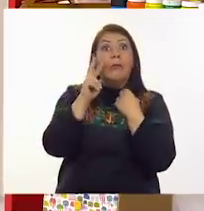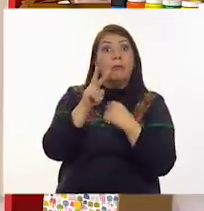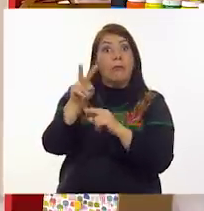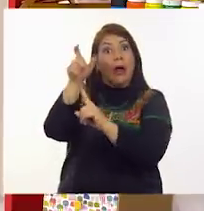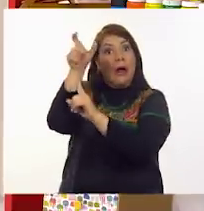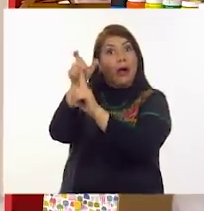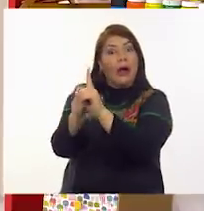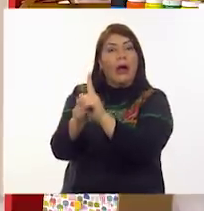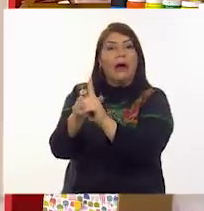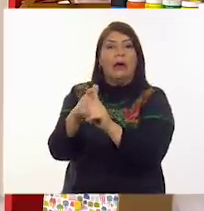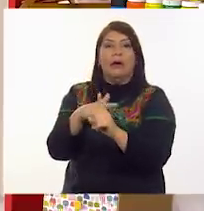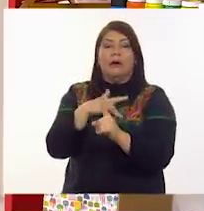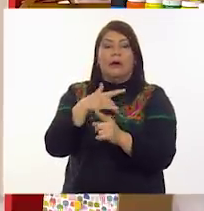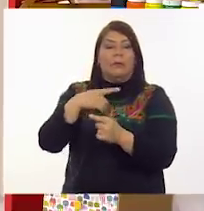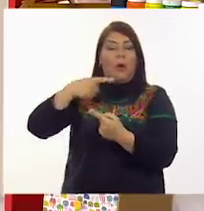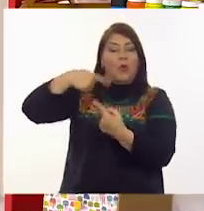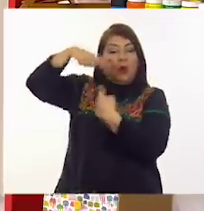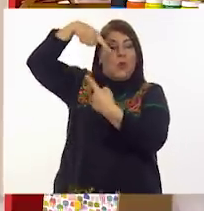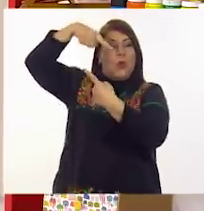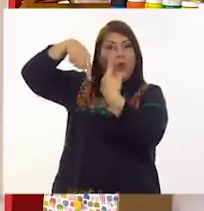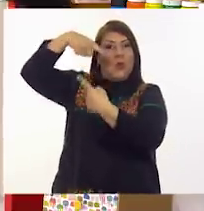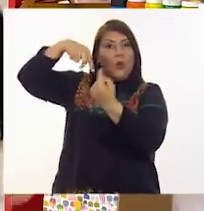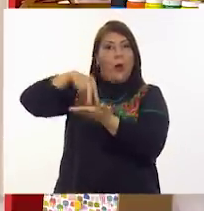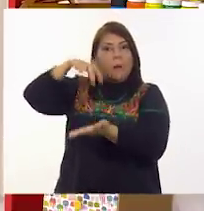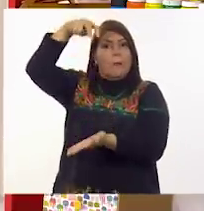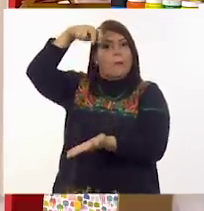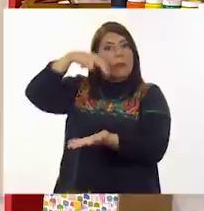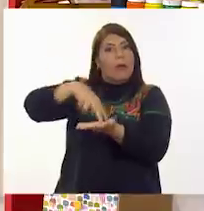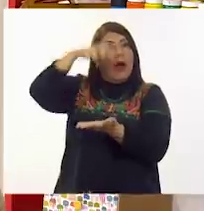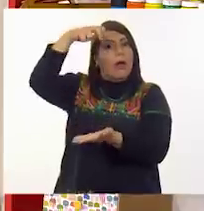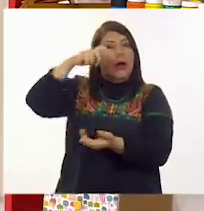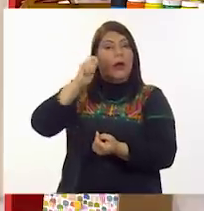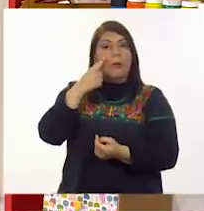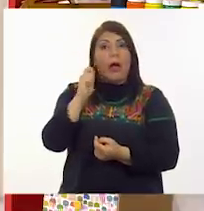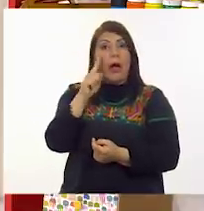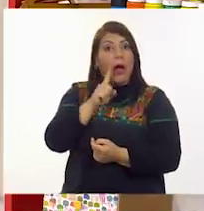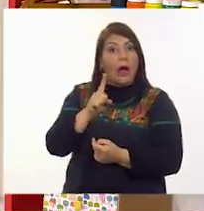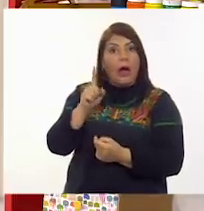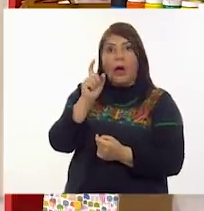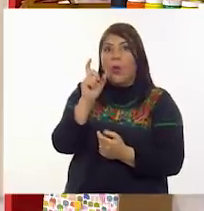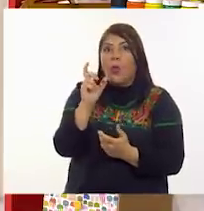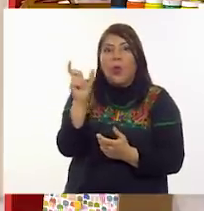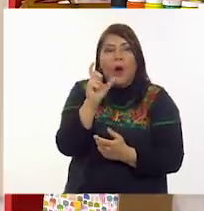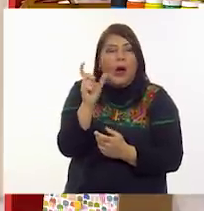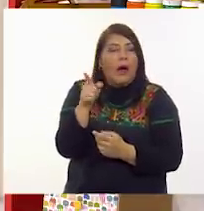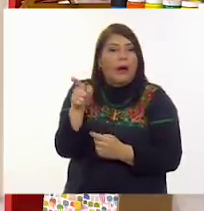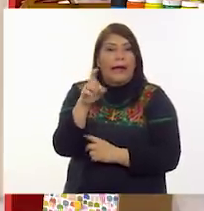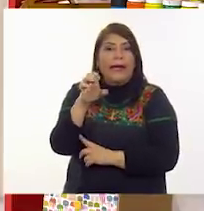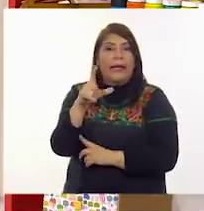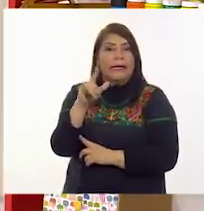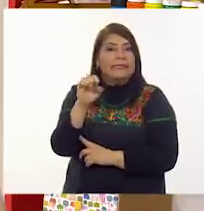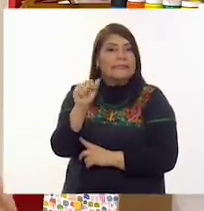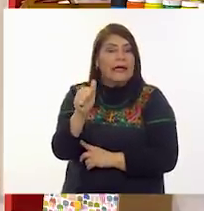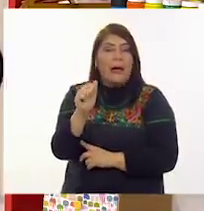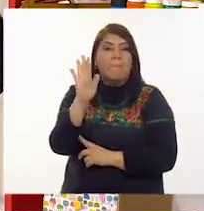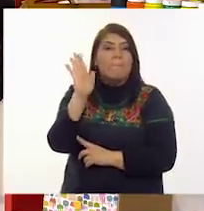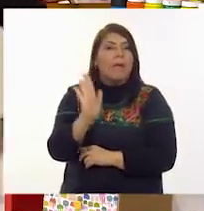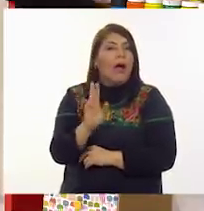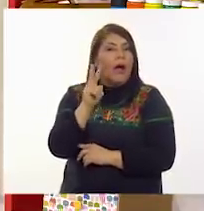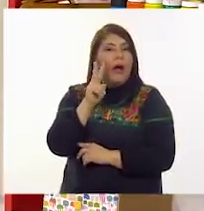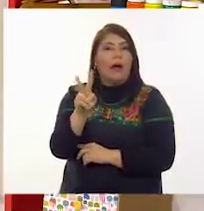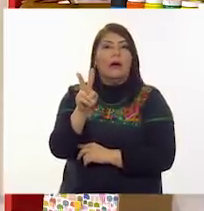desafiar las leyes de la gravedad cuando en un salto Elisa Carrillo parece